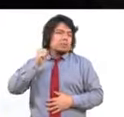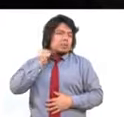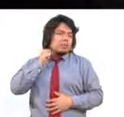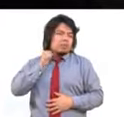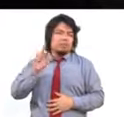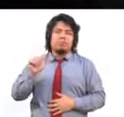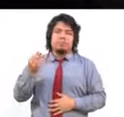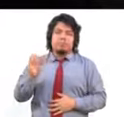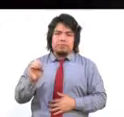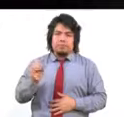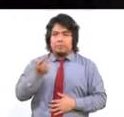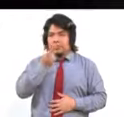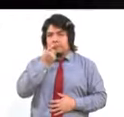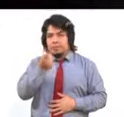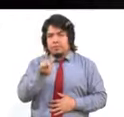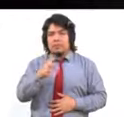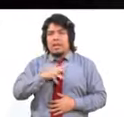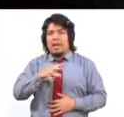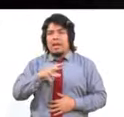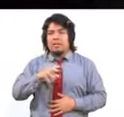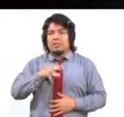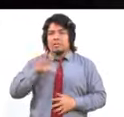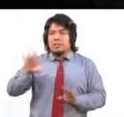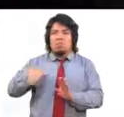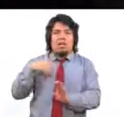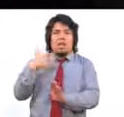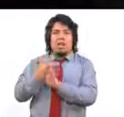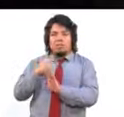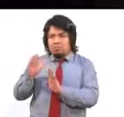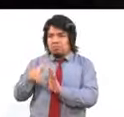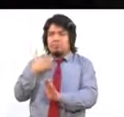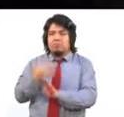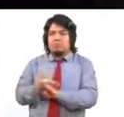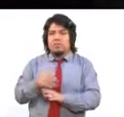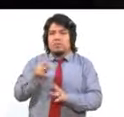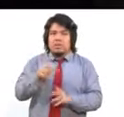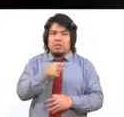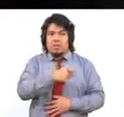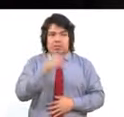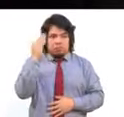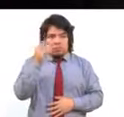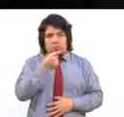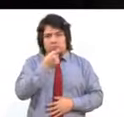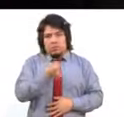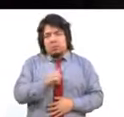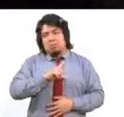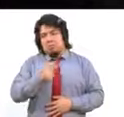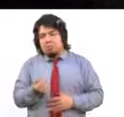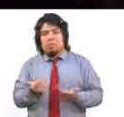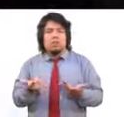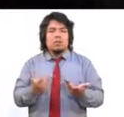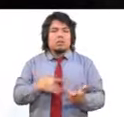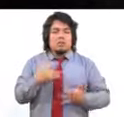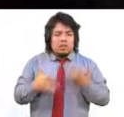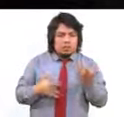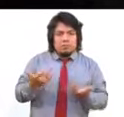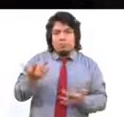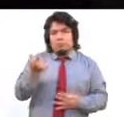Monreal acusó que existe una campaña contra él y posteriormente la alabó usted, habló bien de usted. ¿Qué opina de esto,